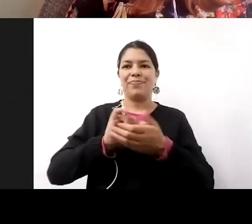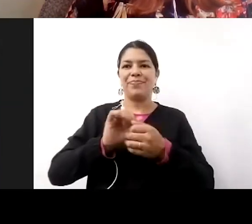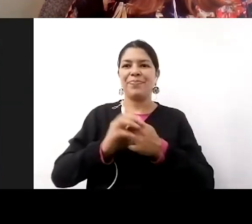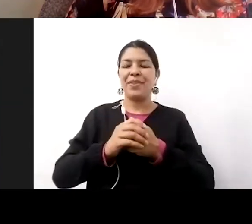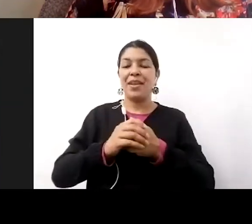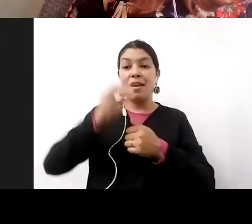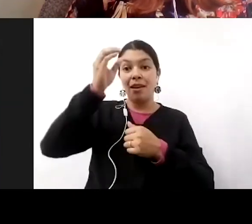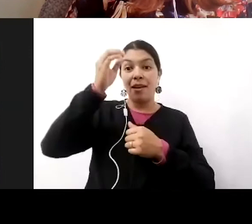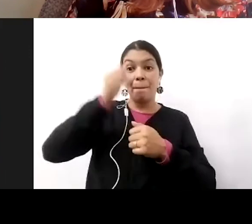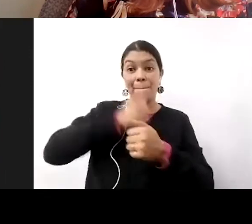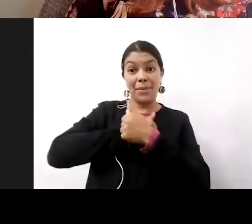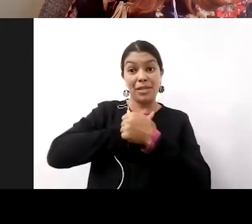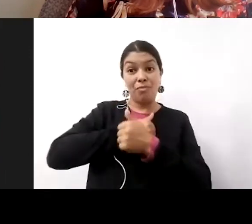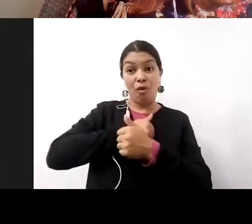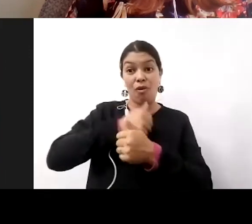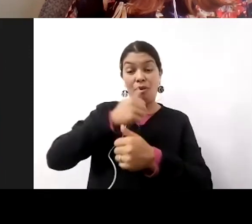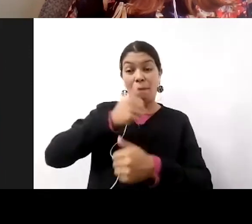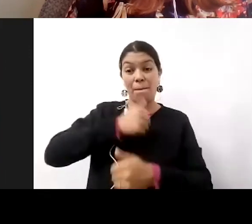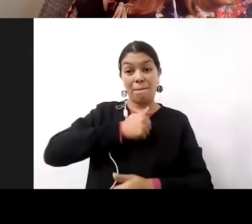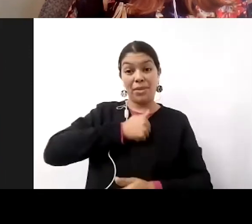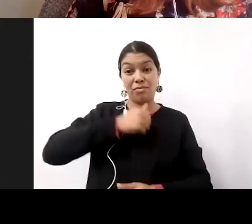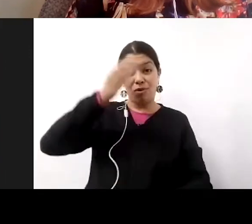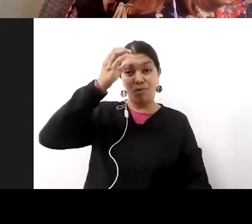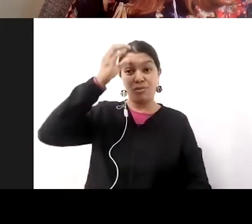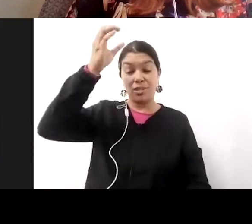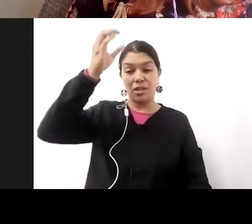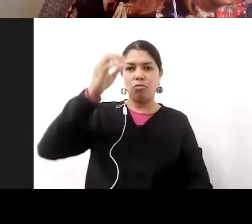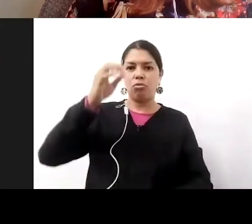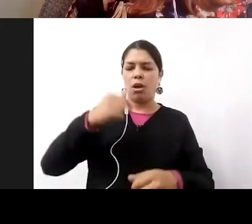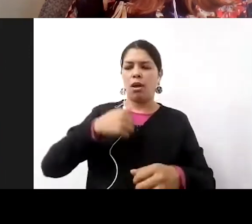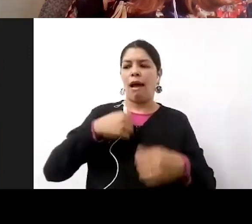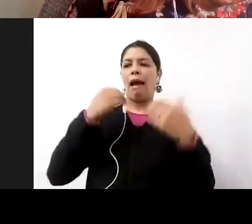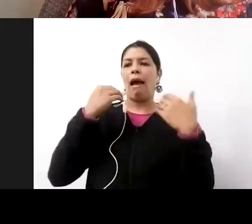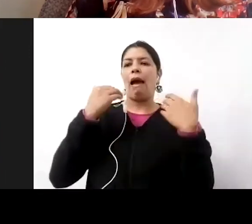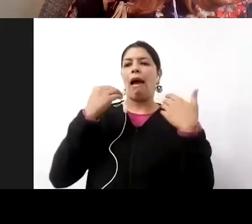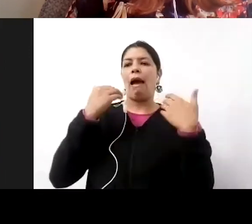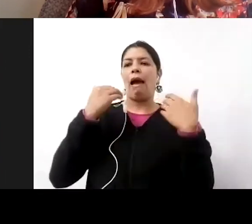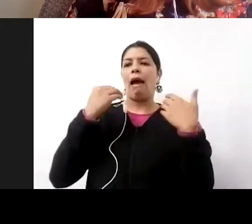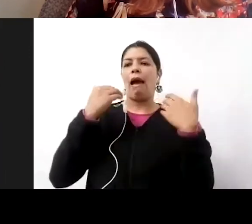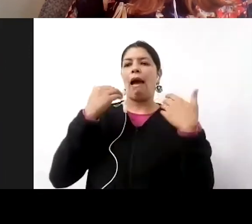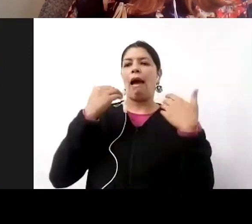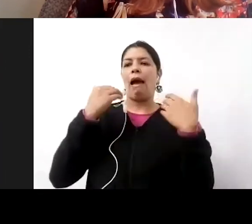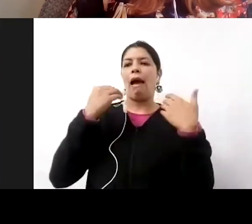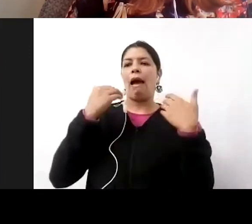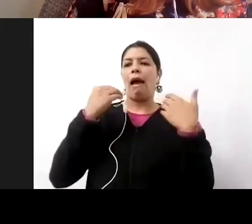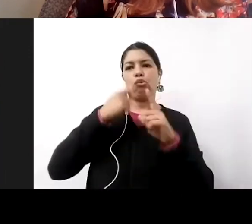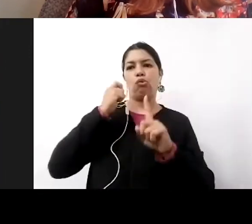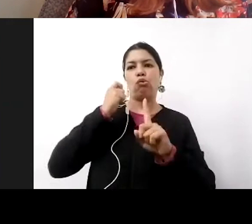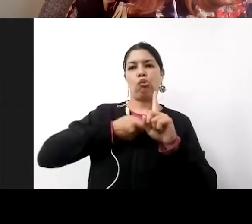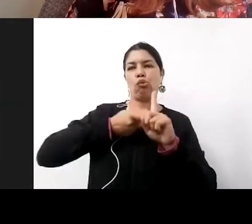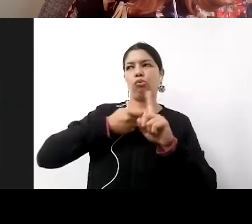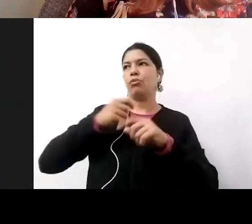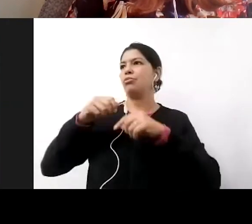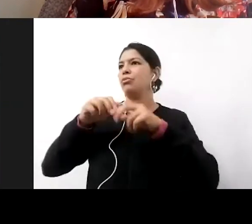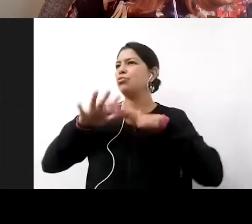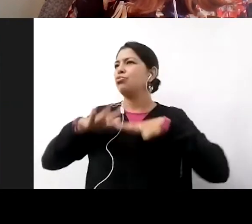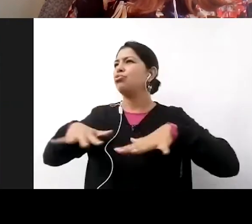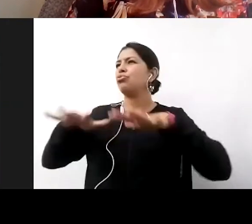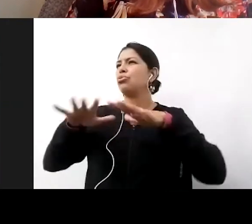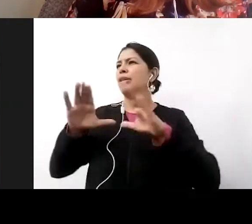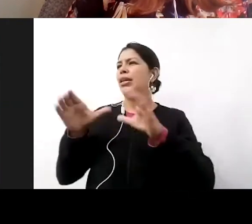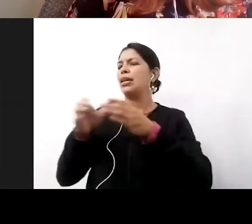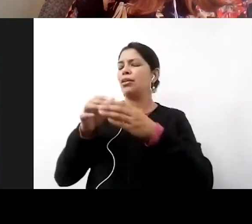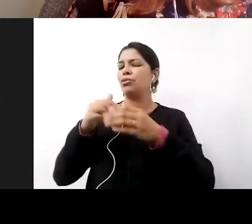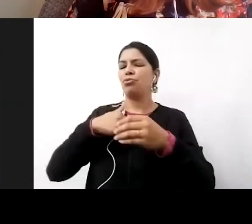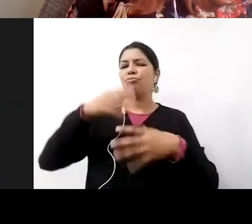tomar conciencia de nuestros roles sociales, de nuestras capacidades, habilidades y conocimientos, teniendo muy